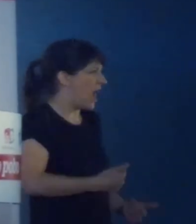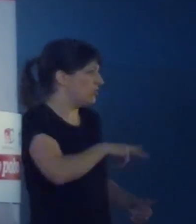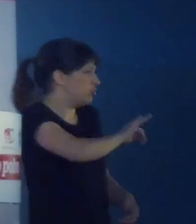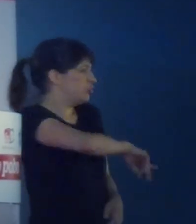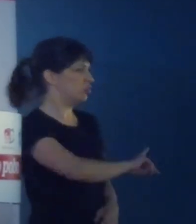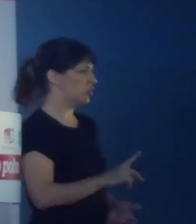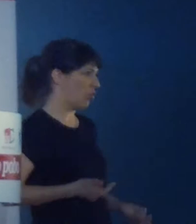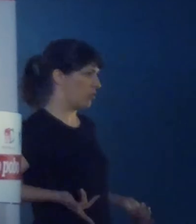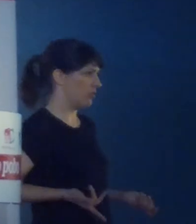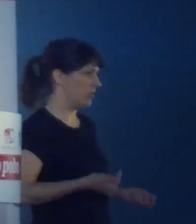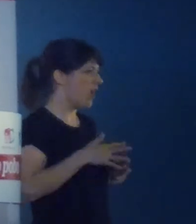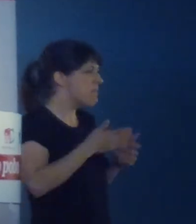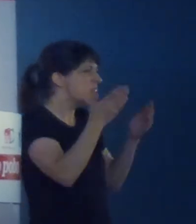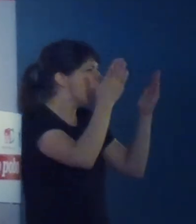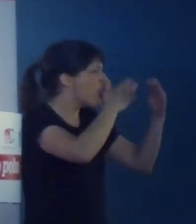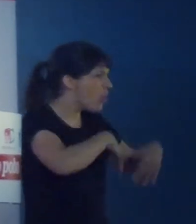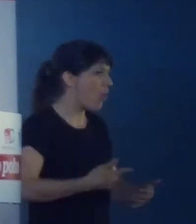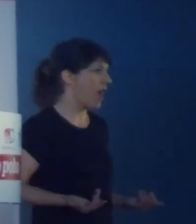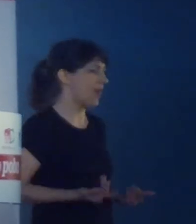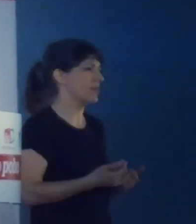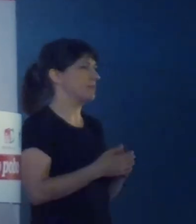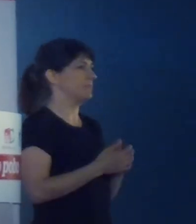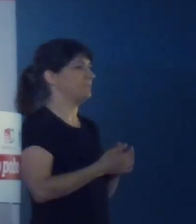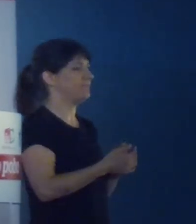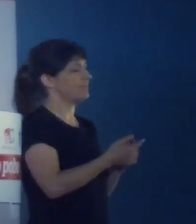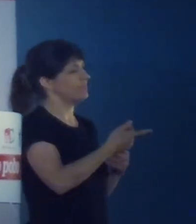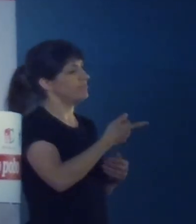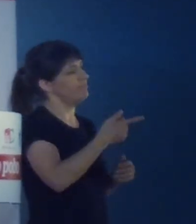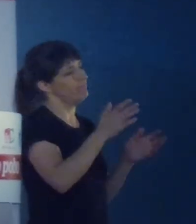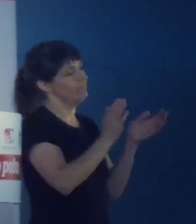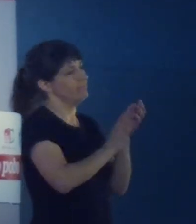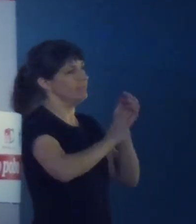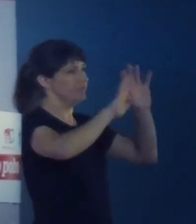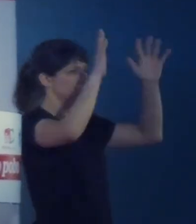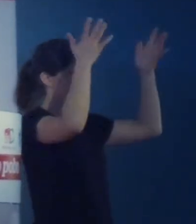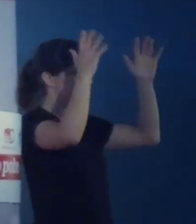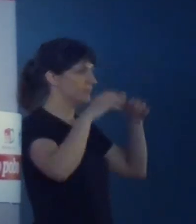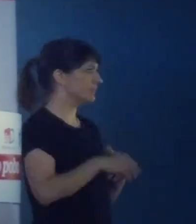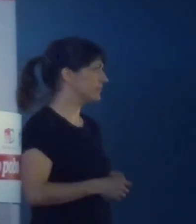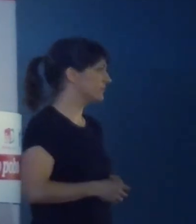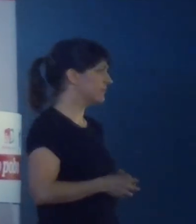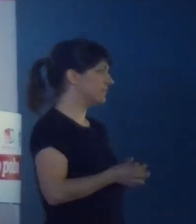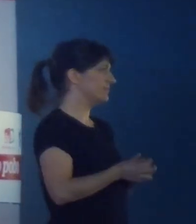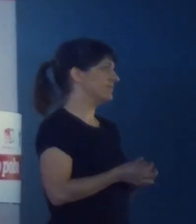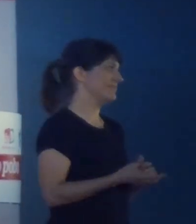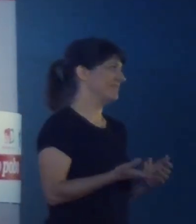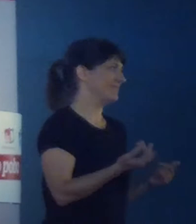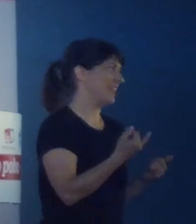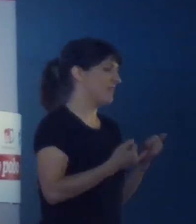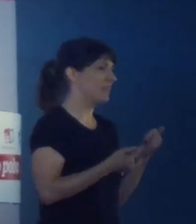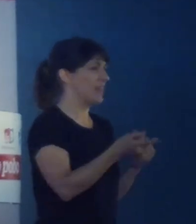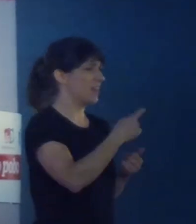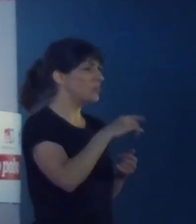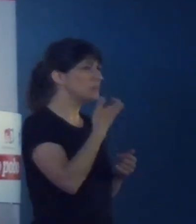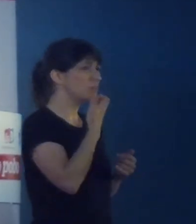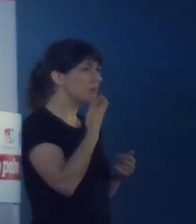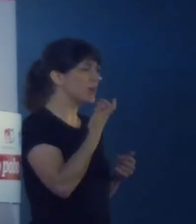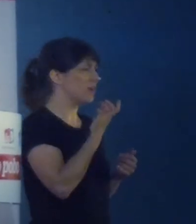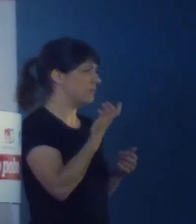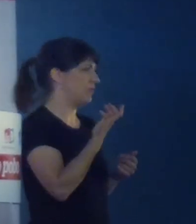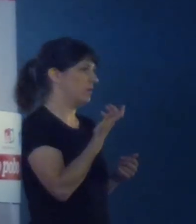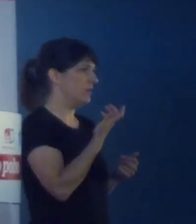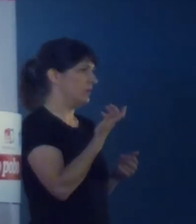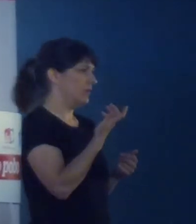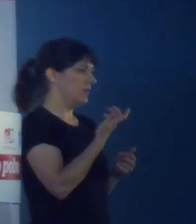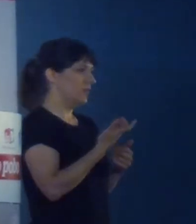teñen alma, e son percatados como que son, e escorrentados os vosos capitales.